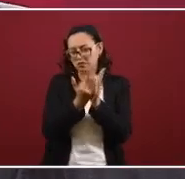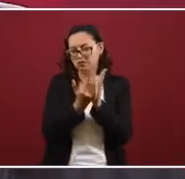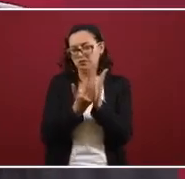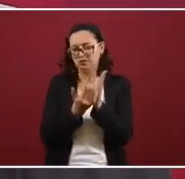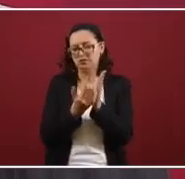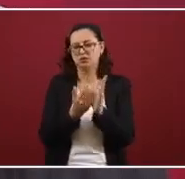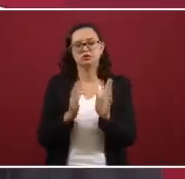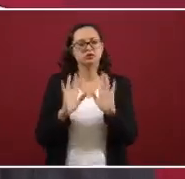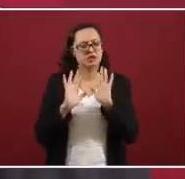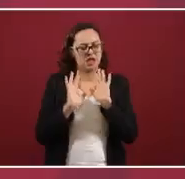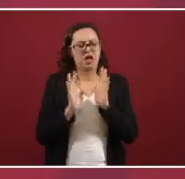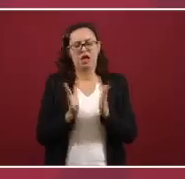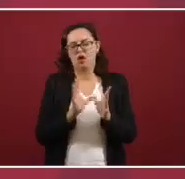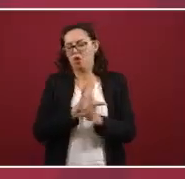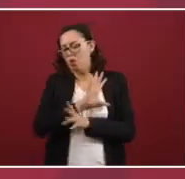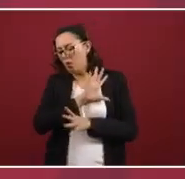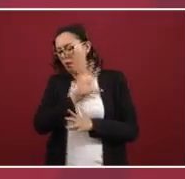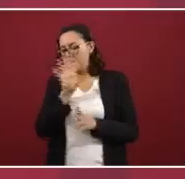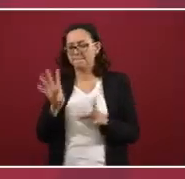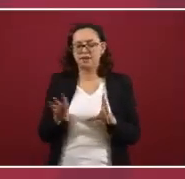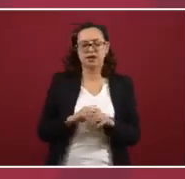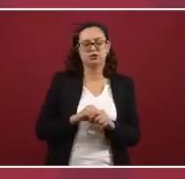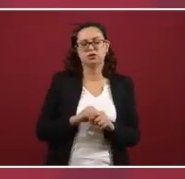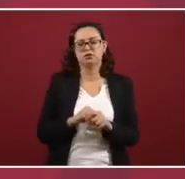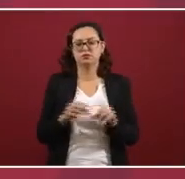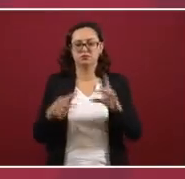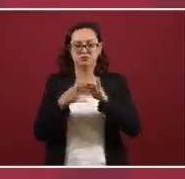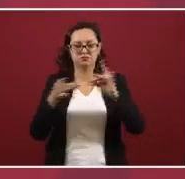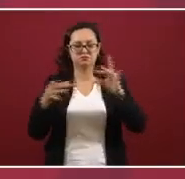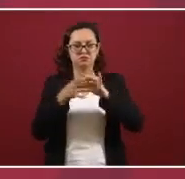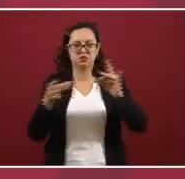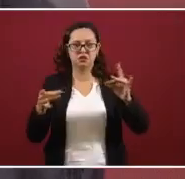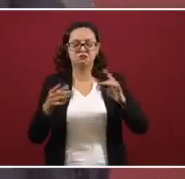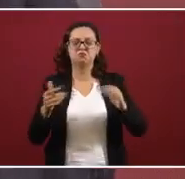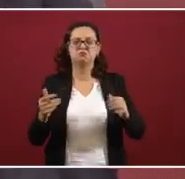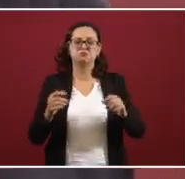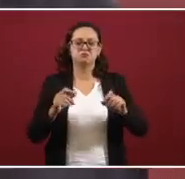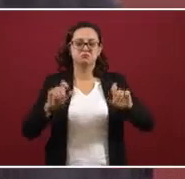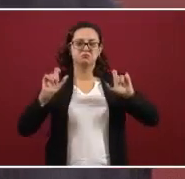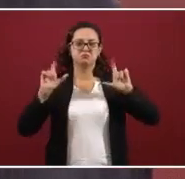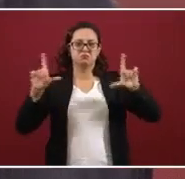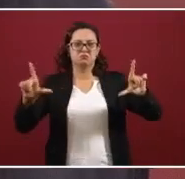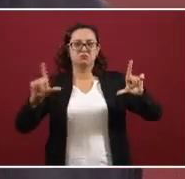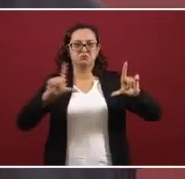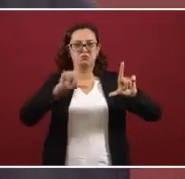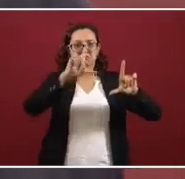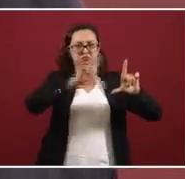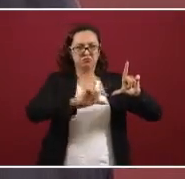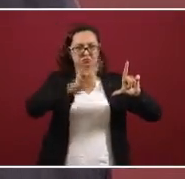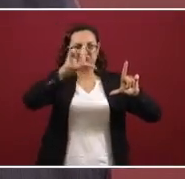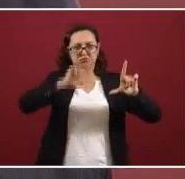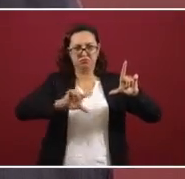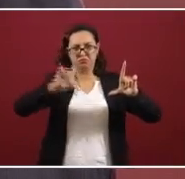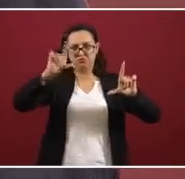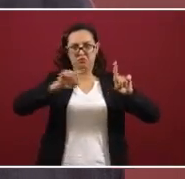Toda la explicación con gráficas, porque eso me importa mucho,